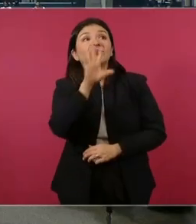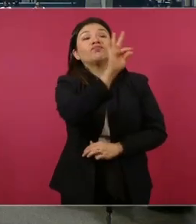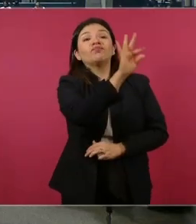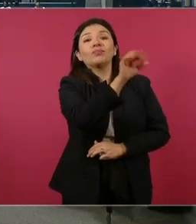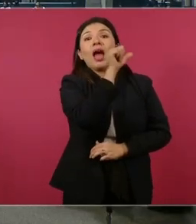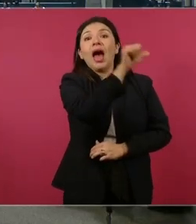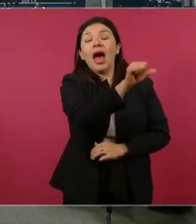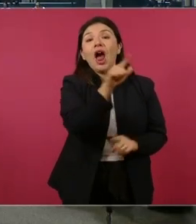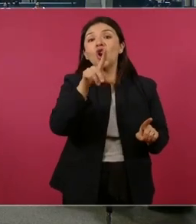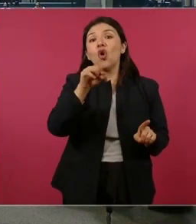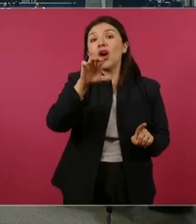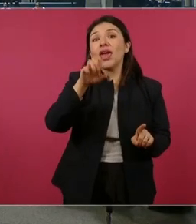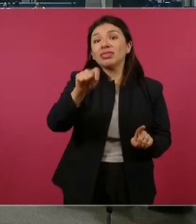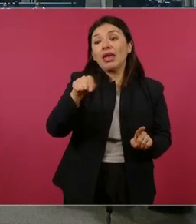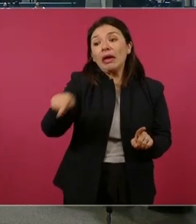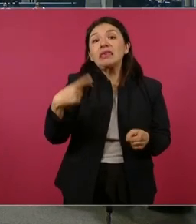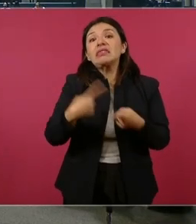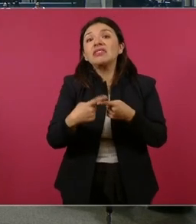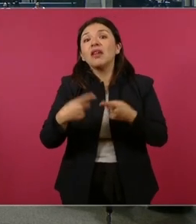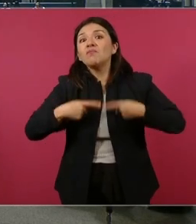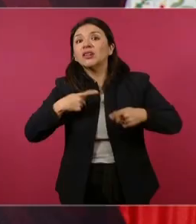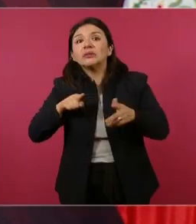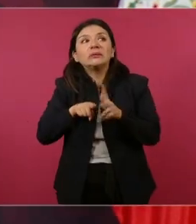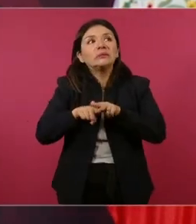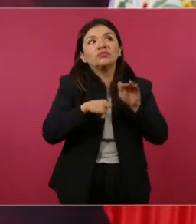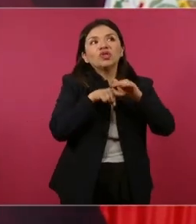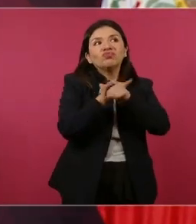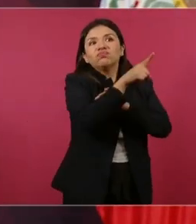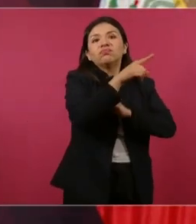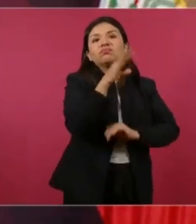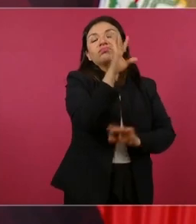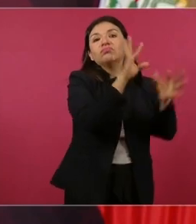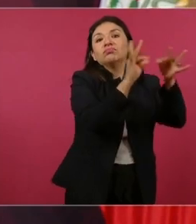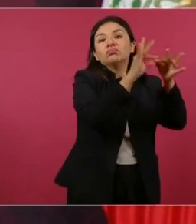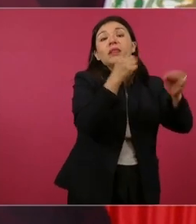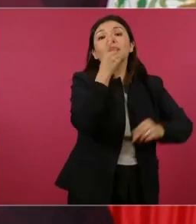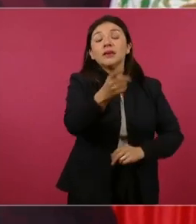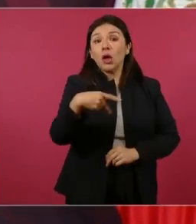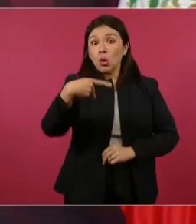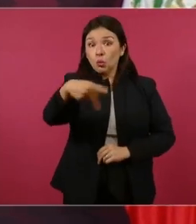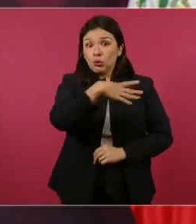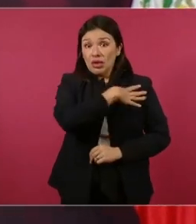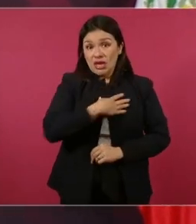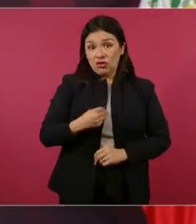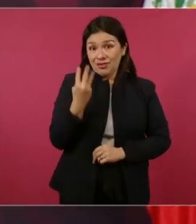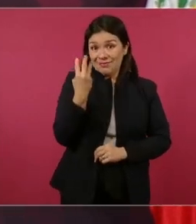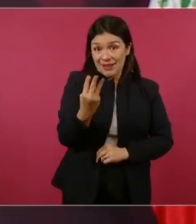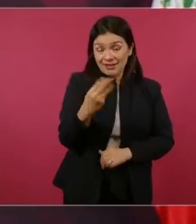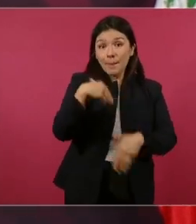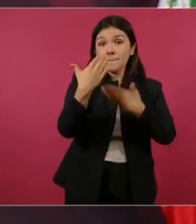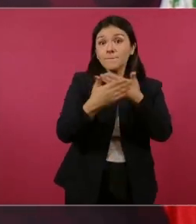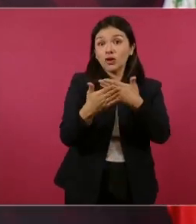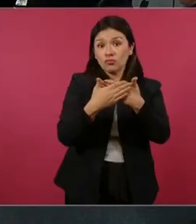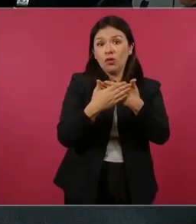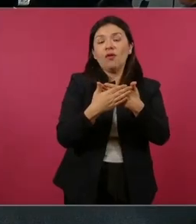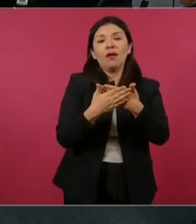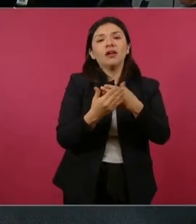Mola, infiltrado en el equipo de la doctora, que le pasó el dato de que sus tres hijos llegarán endosados en los próximos